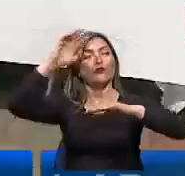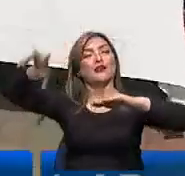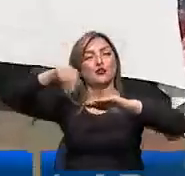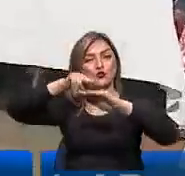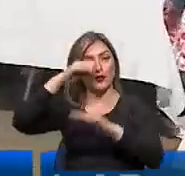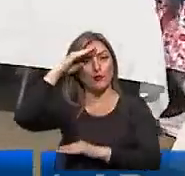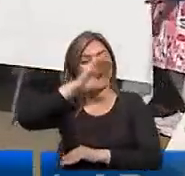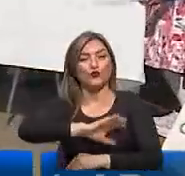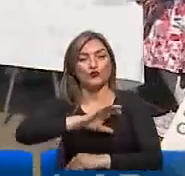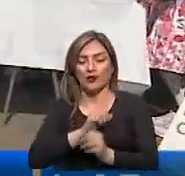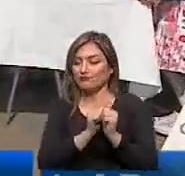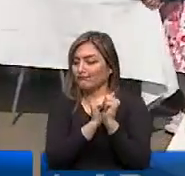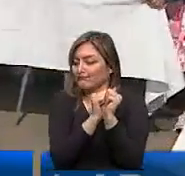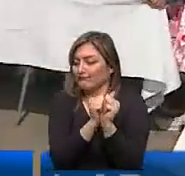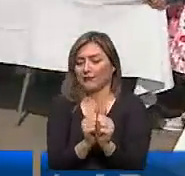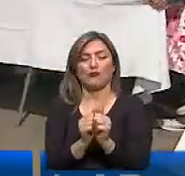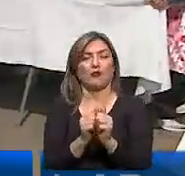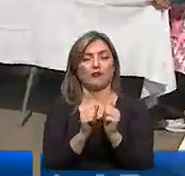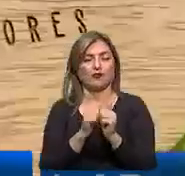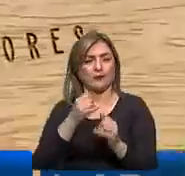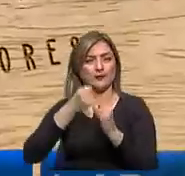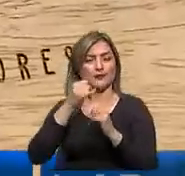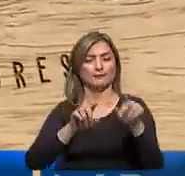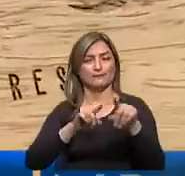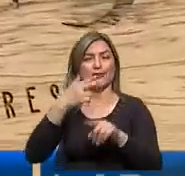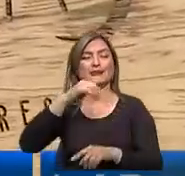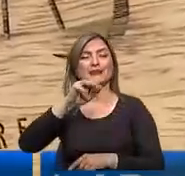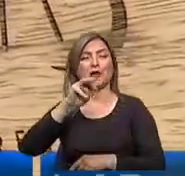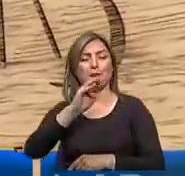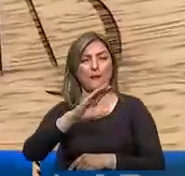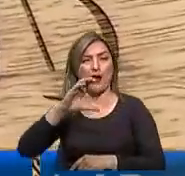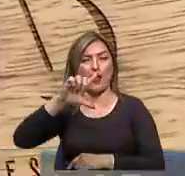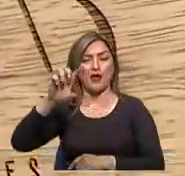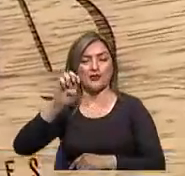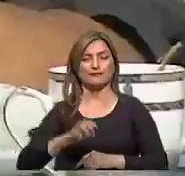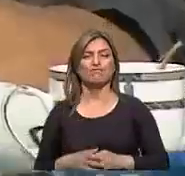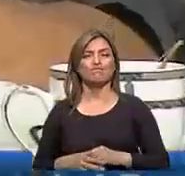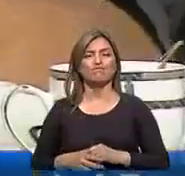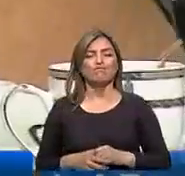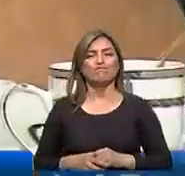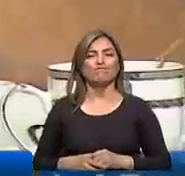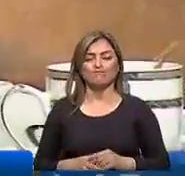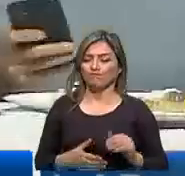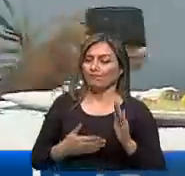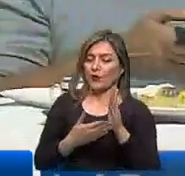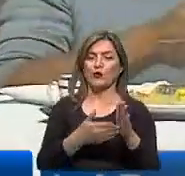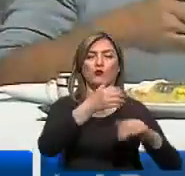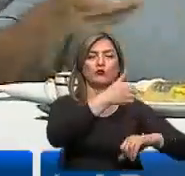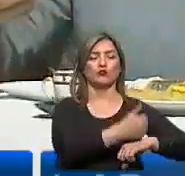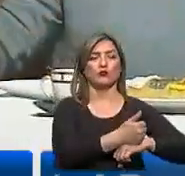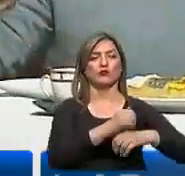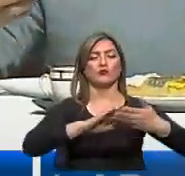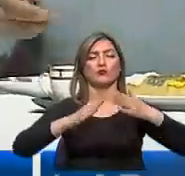y Metropolitana que nos acompañó durante la gran final que se desarrolló en Chimbacalle. Y es que este sin duda es un gran ejemplo de lo que